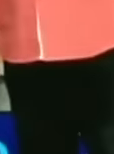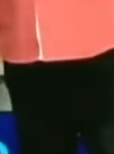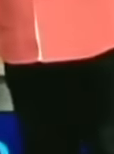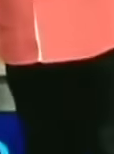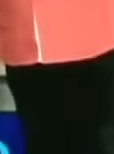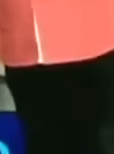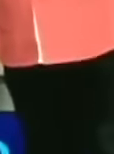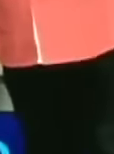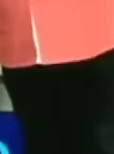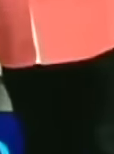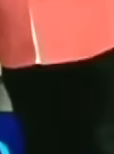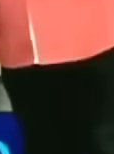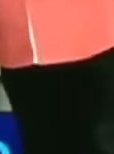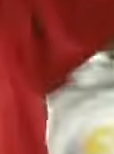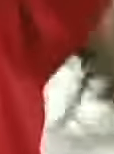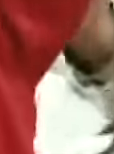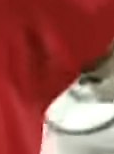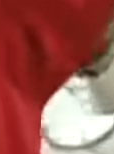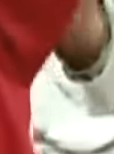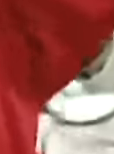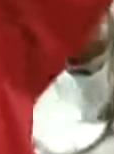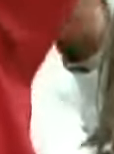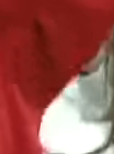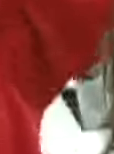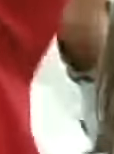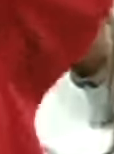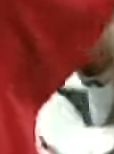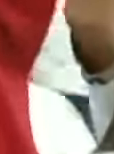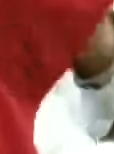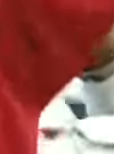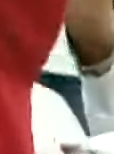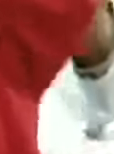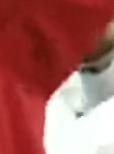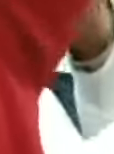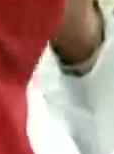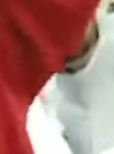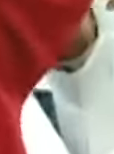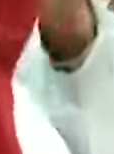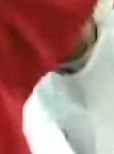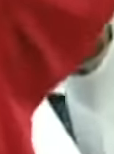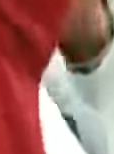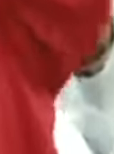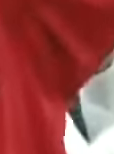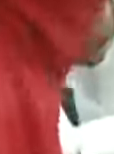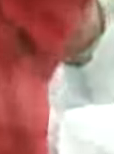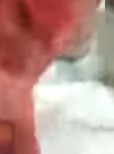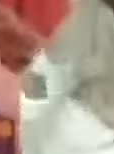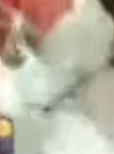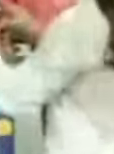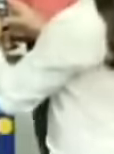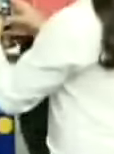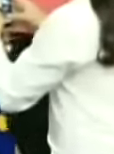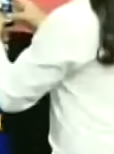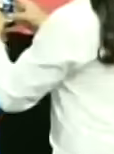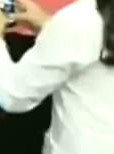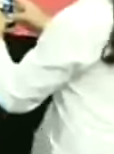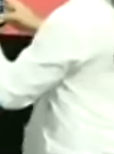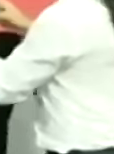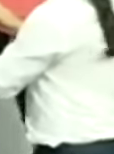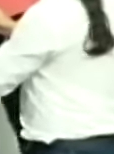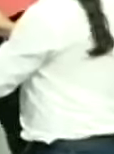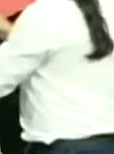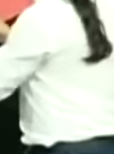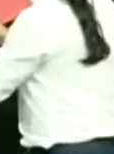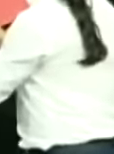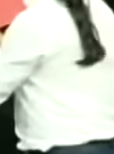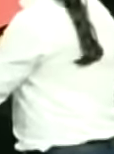especial, pues sube a la tarima y es recibido por el presidente de la República, Nicolás Maduro Moros. Le otorga su chaleco